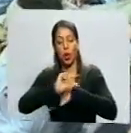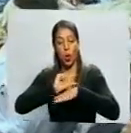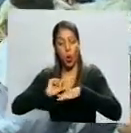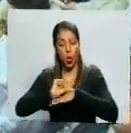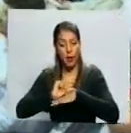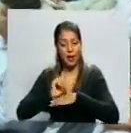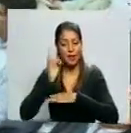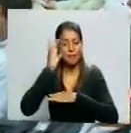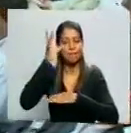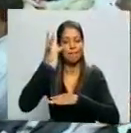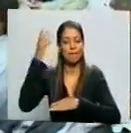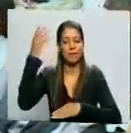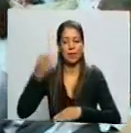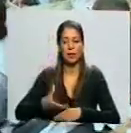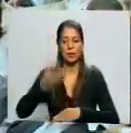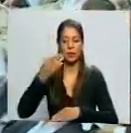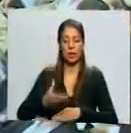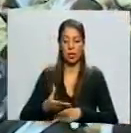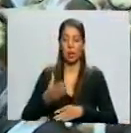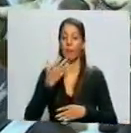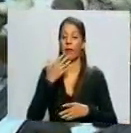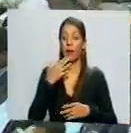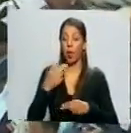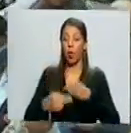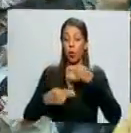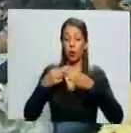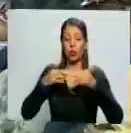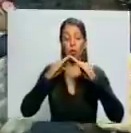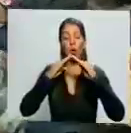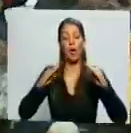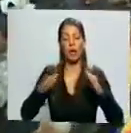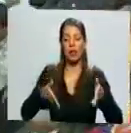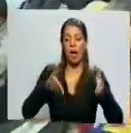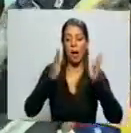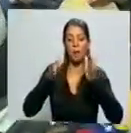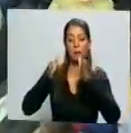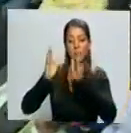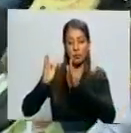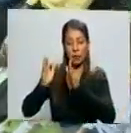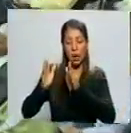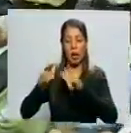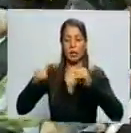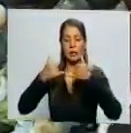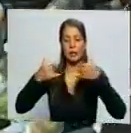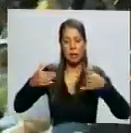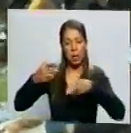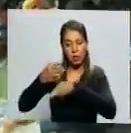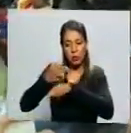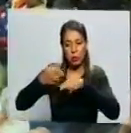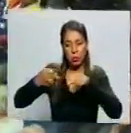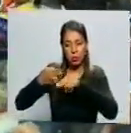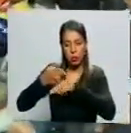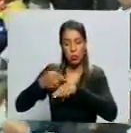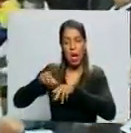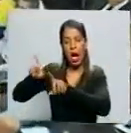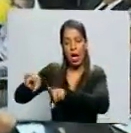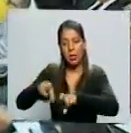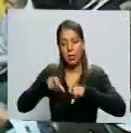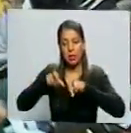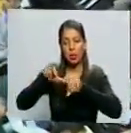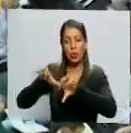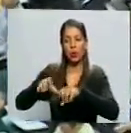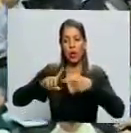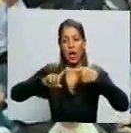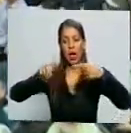planes estratégicos en vivienda, infraestructura, metalúrgica, agricultura,